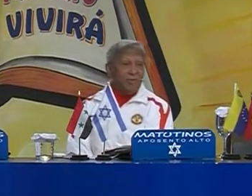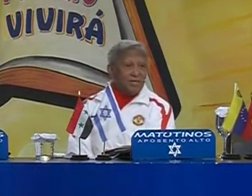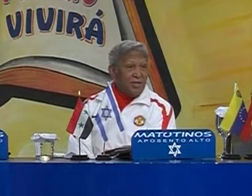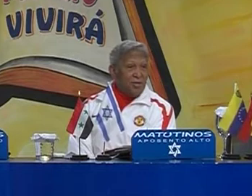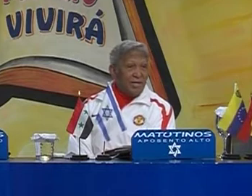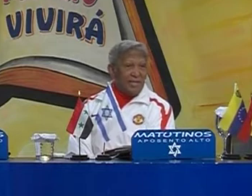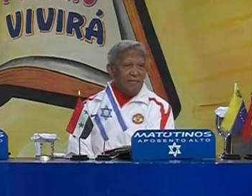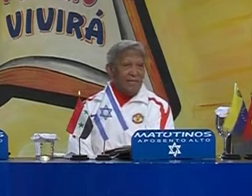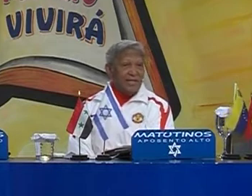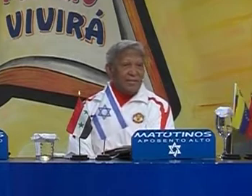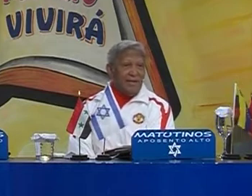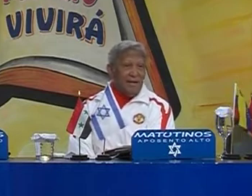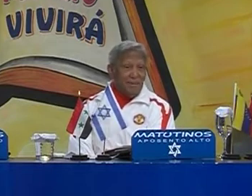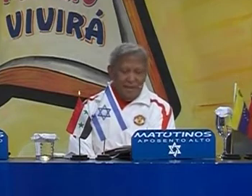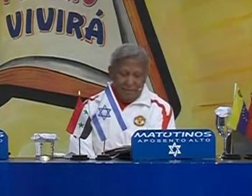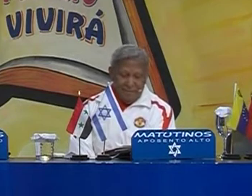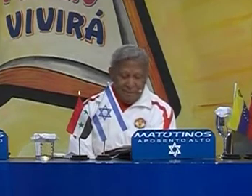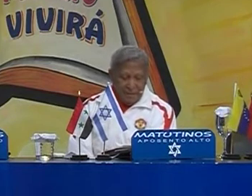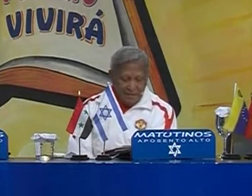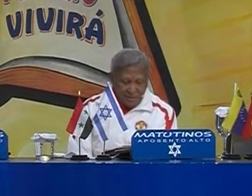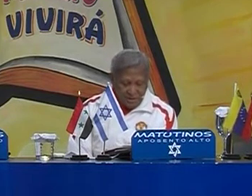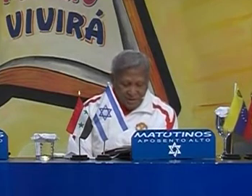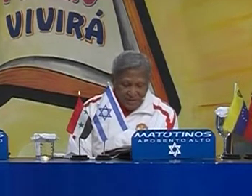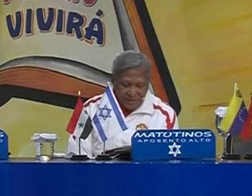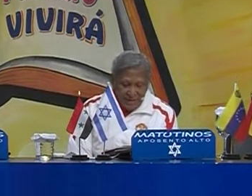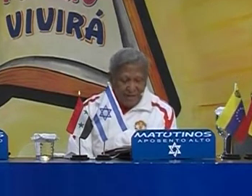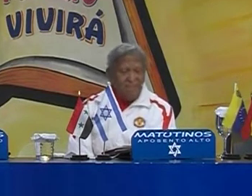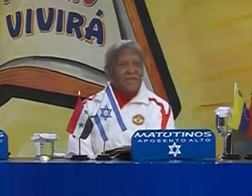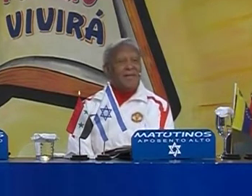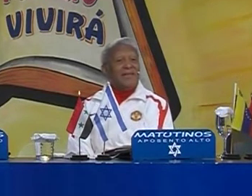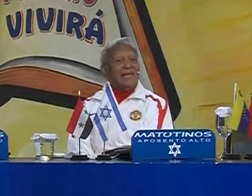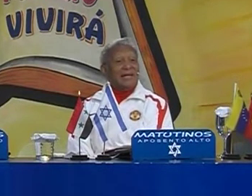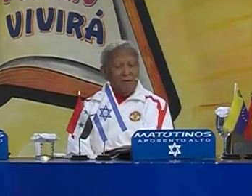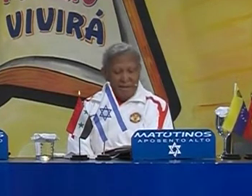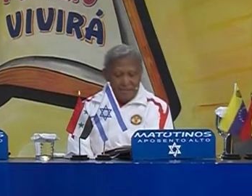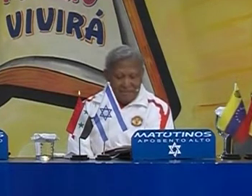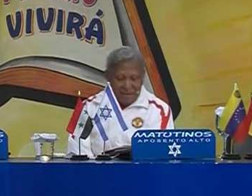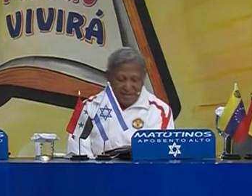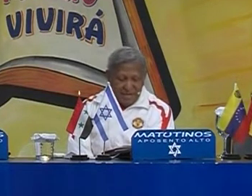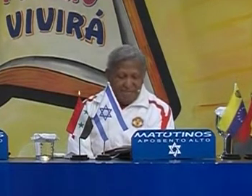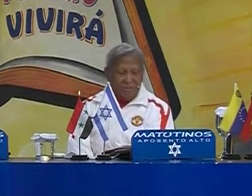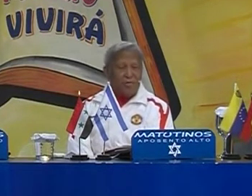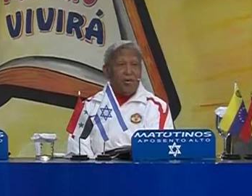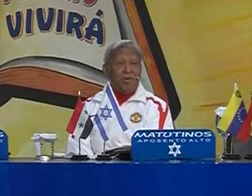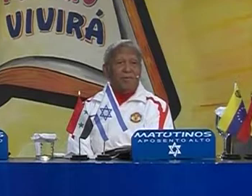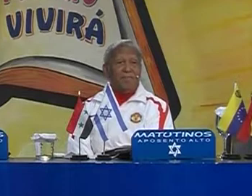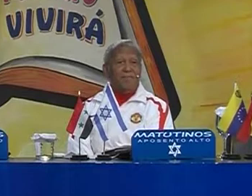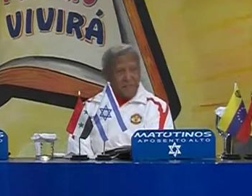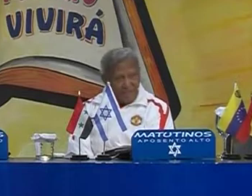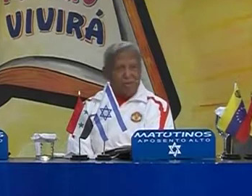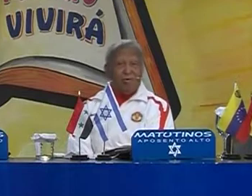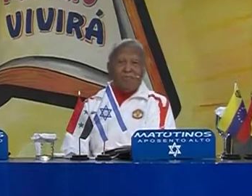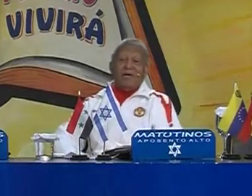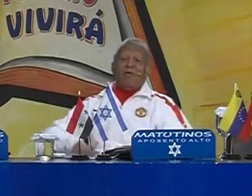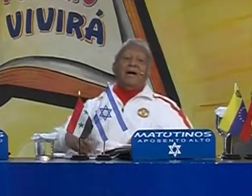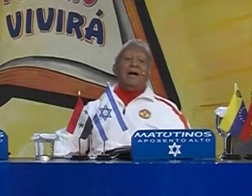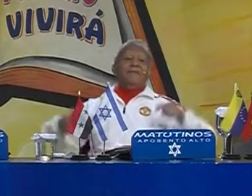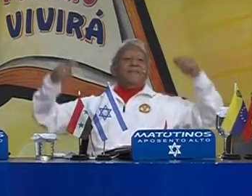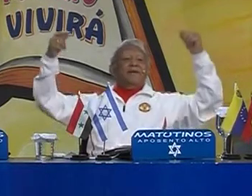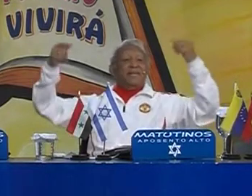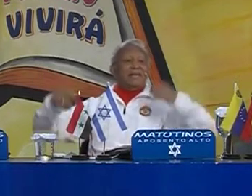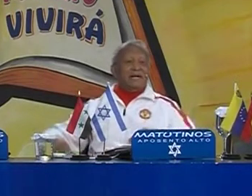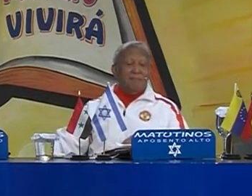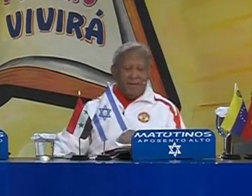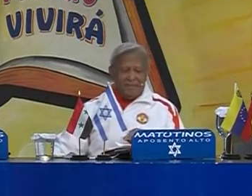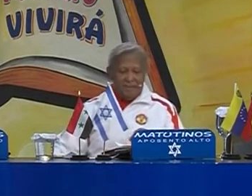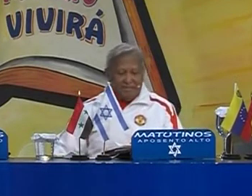que me dio el Señor en este fin de semana, mire, dice así: antes del quebrantamiento. Dígalo conmigo,